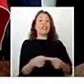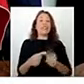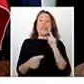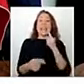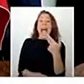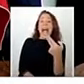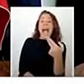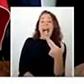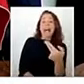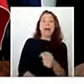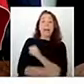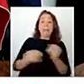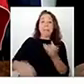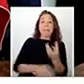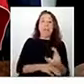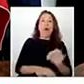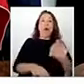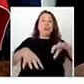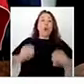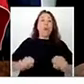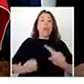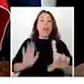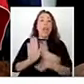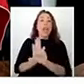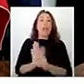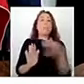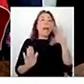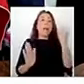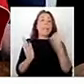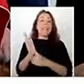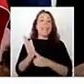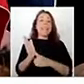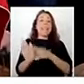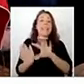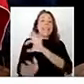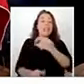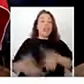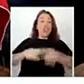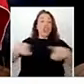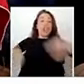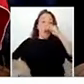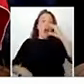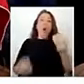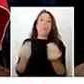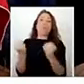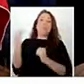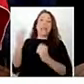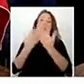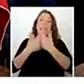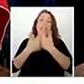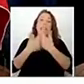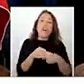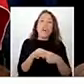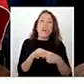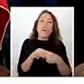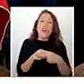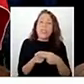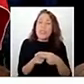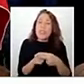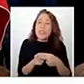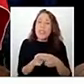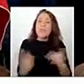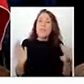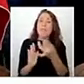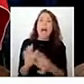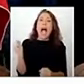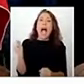o las tomas ilegales de más de 1.500 predios agrícolas y de centenares de industrias, o el corte de las radioemisoras opositoras, o la vulneración de la autonomía de las universidades,